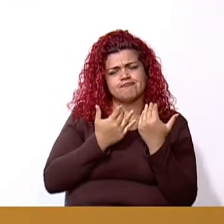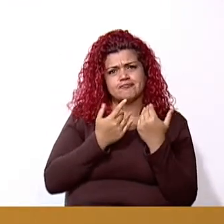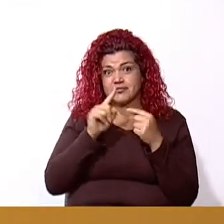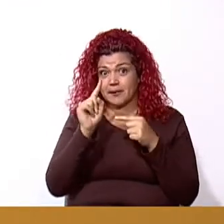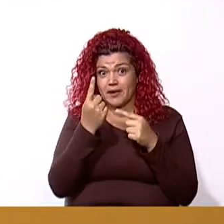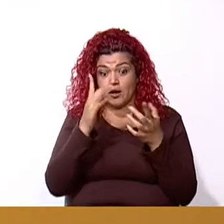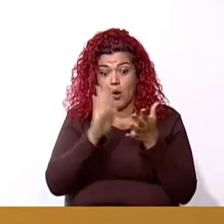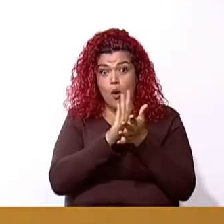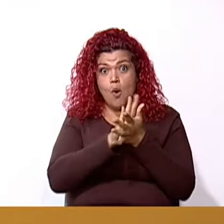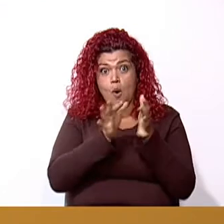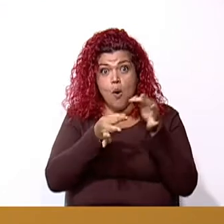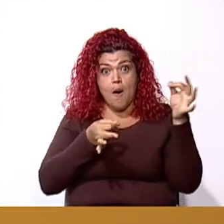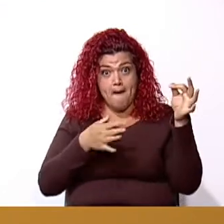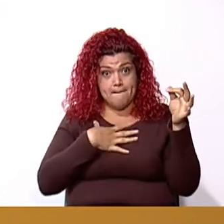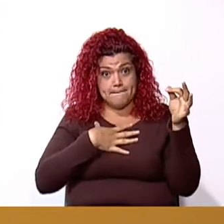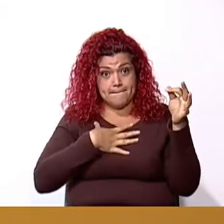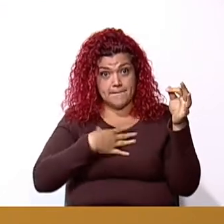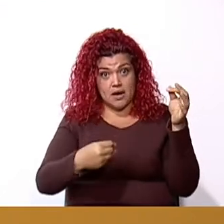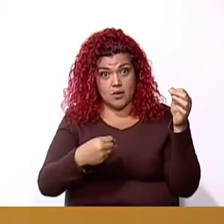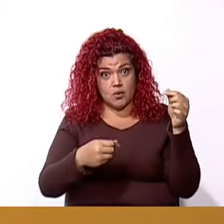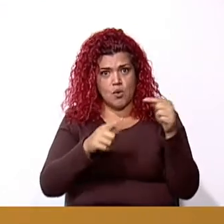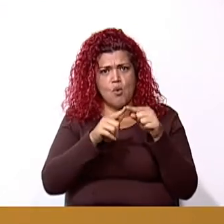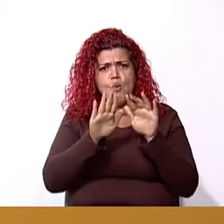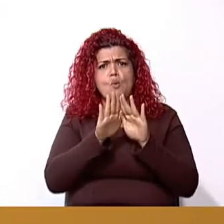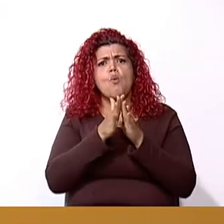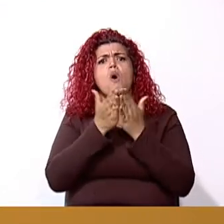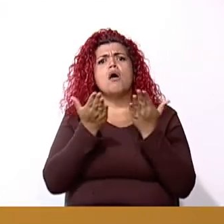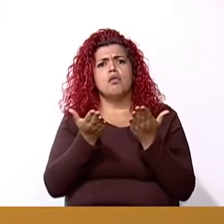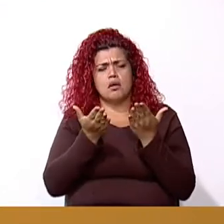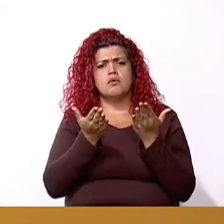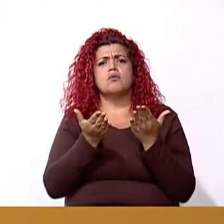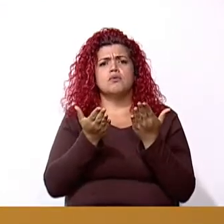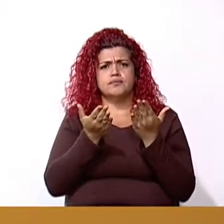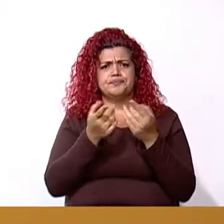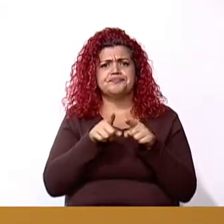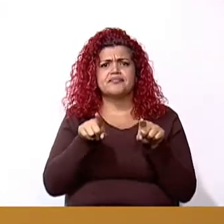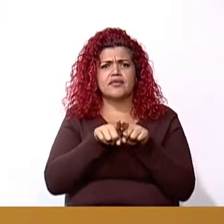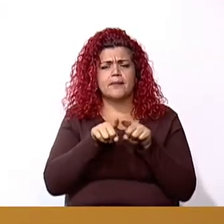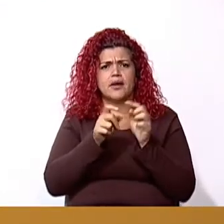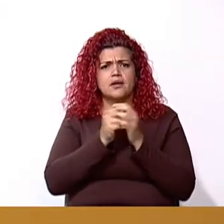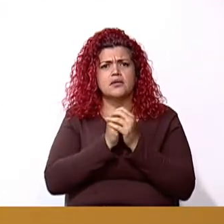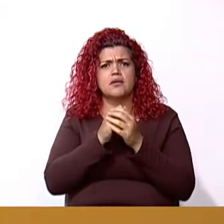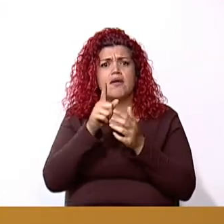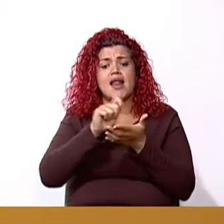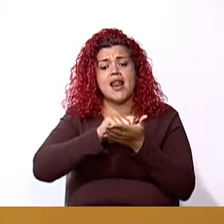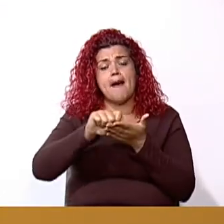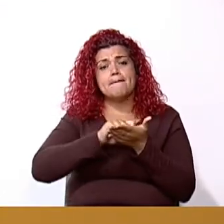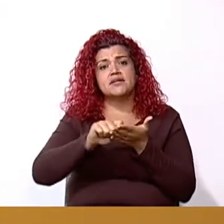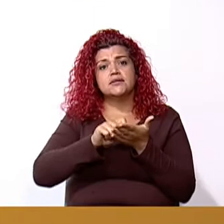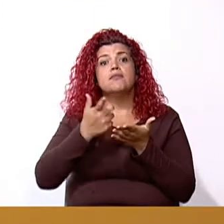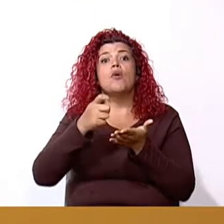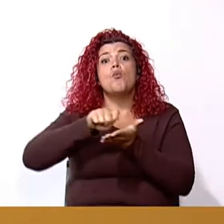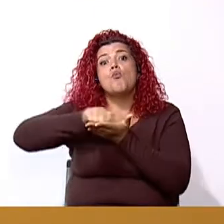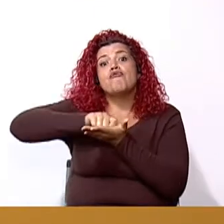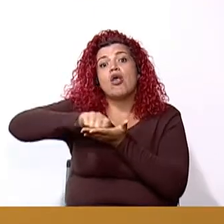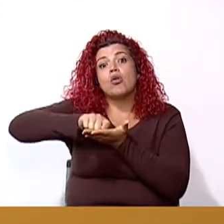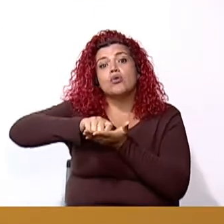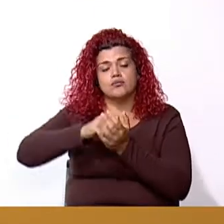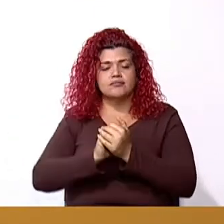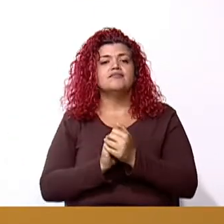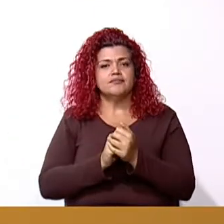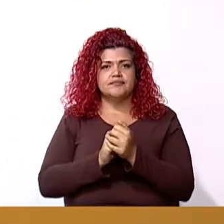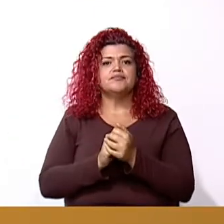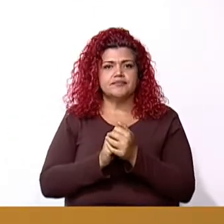hojas blancas, algún cuaderno y también lápiz y borrador. También